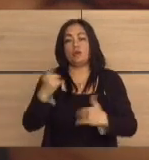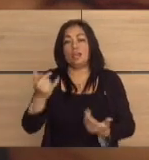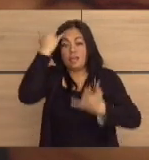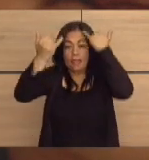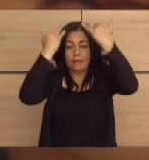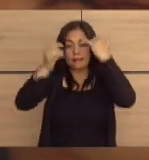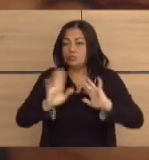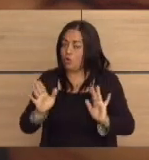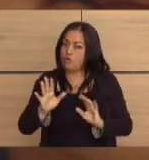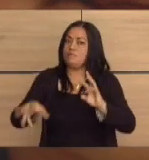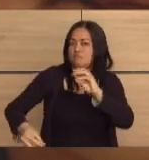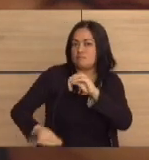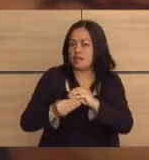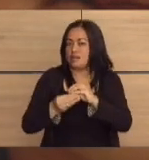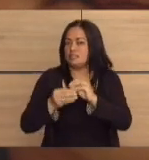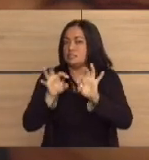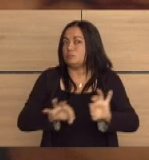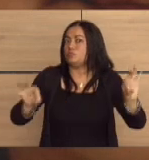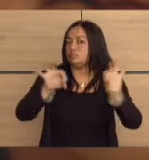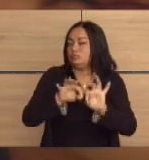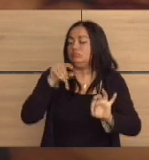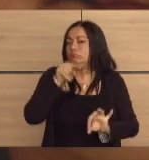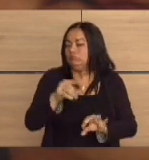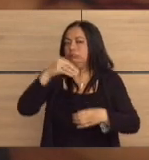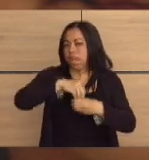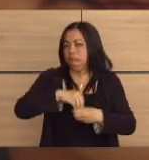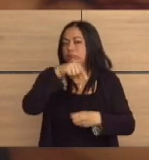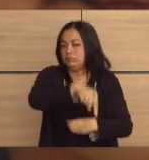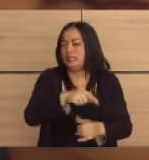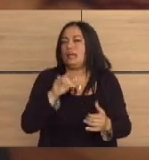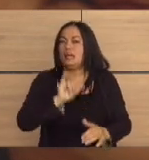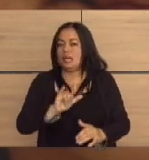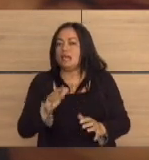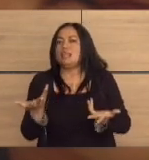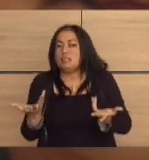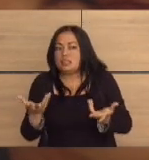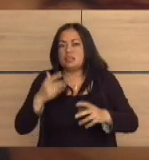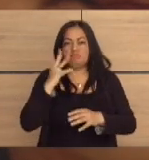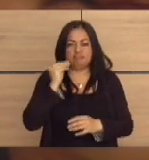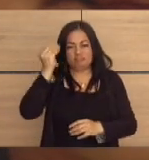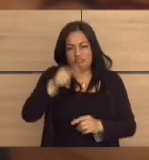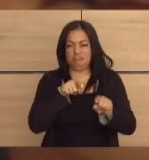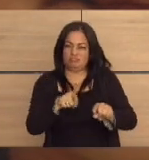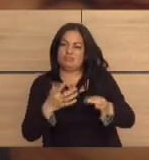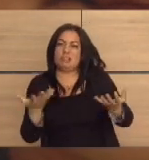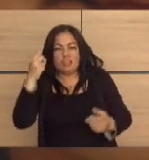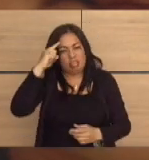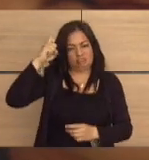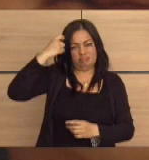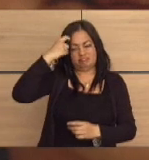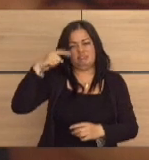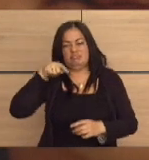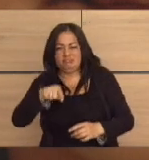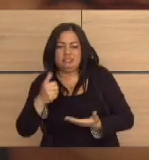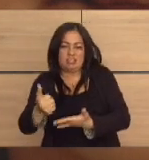tiene un presupuesto significativo, el mayor que hemos obtenido como sector, y nos impone un reto enorme, y es no solamente la